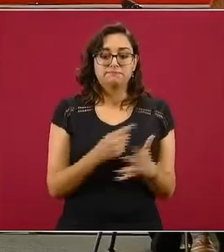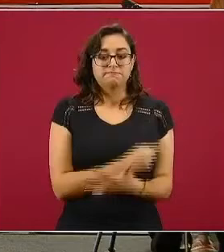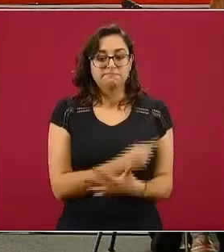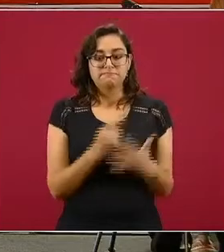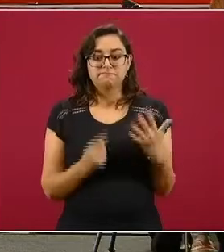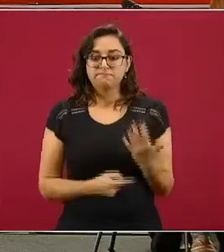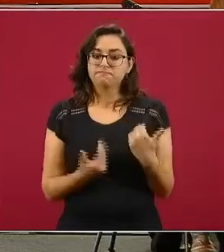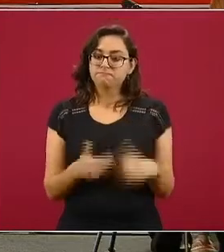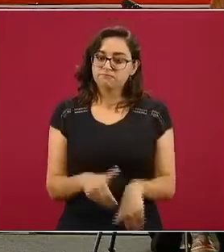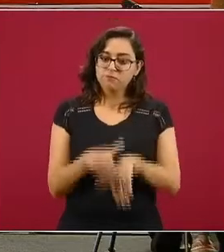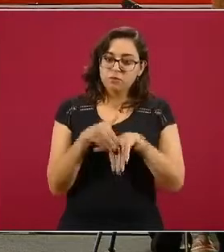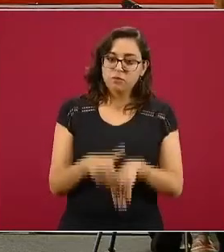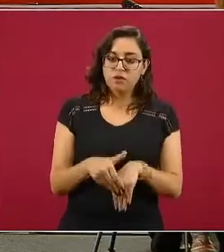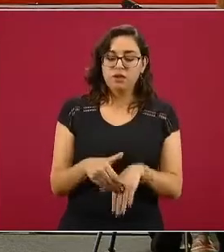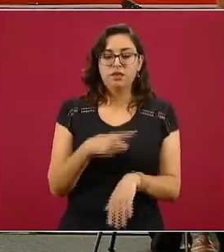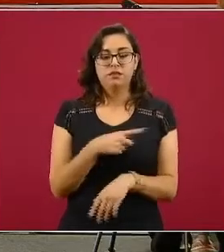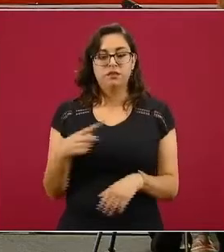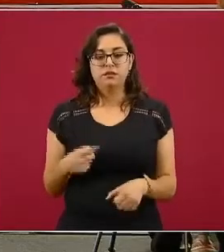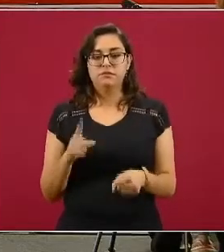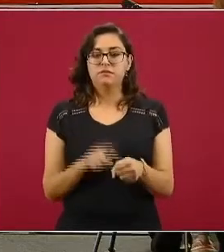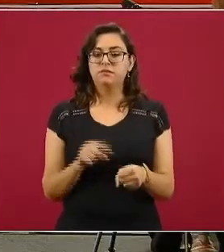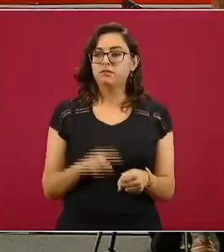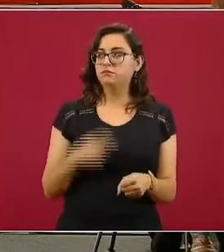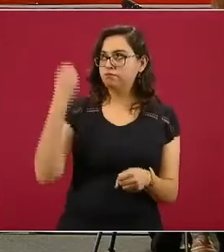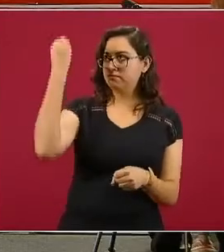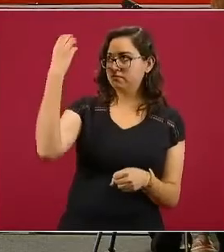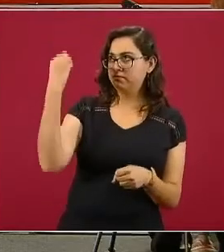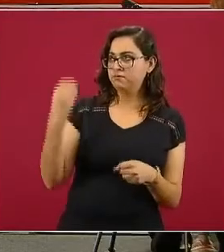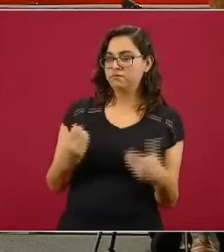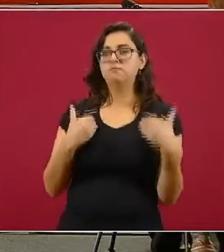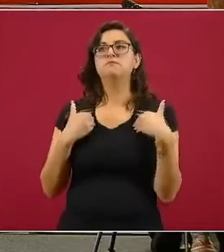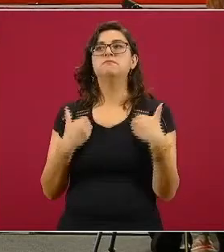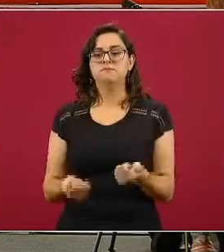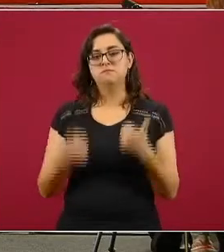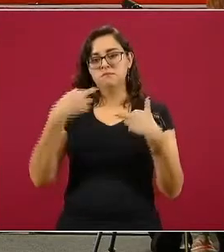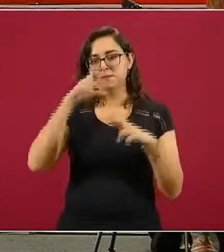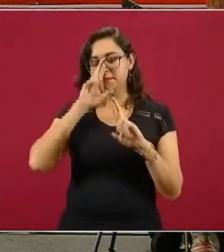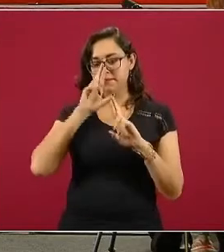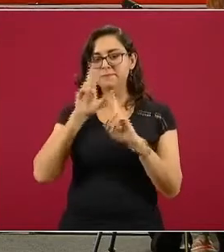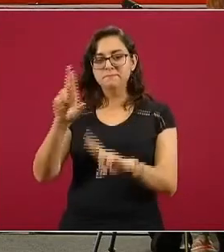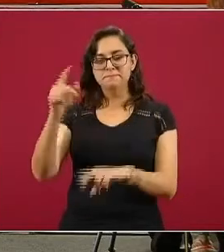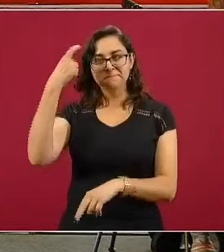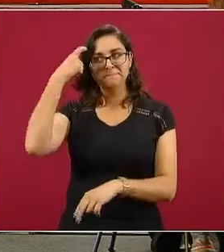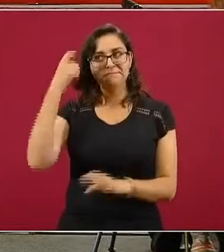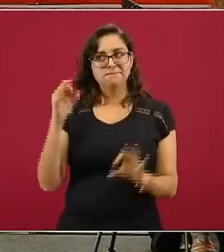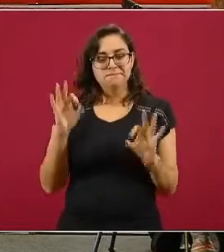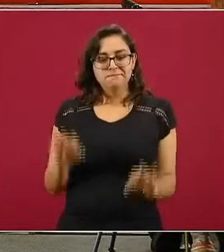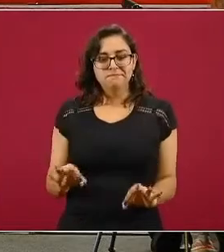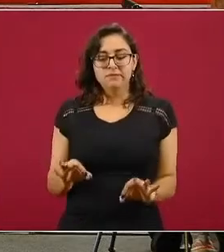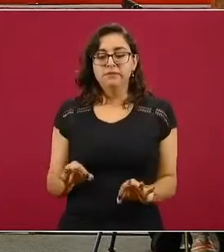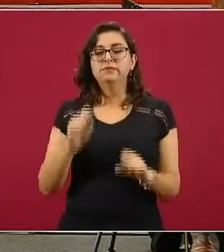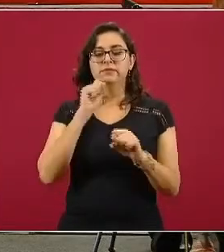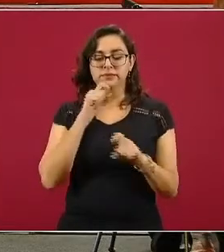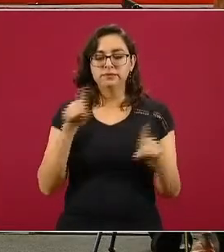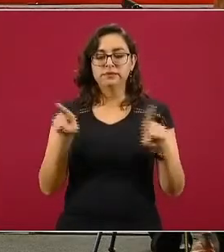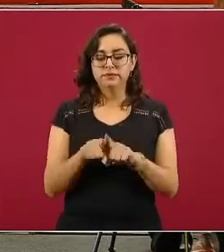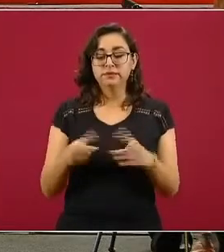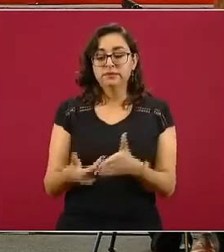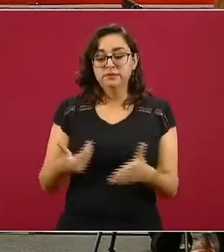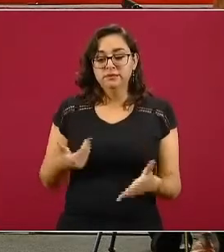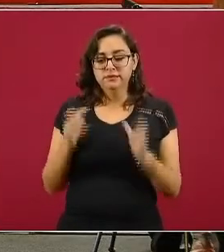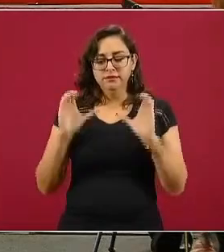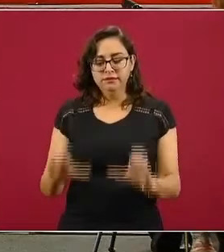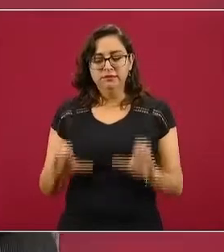recomendaciones técnicas, de utilizar el semáforo de una forma juiciosa y de implantar las medidas de prevención y